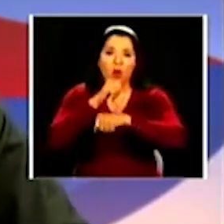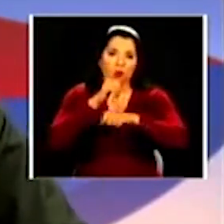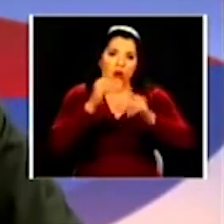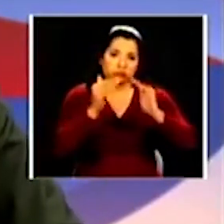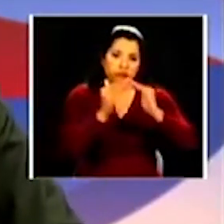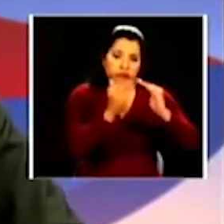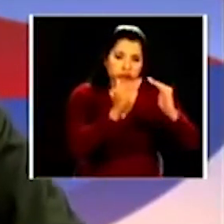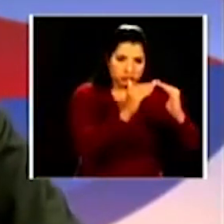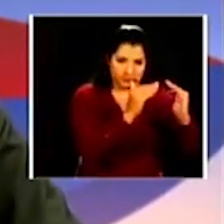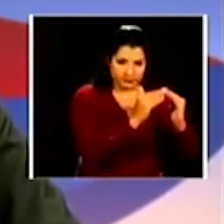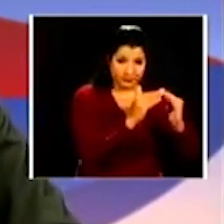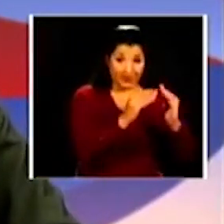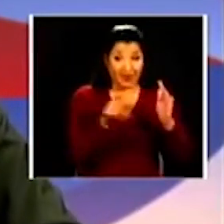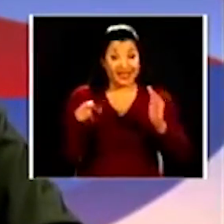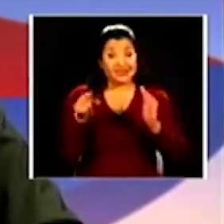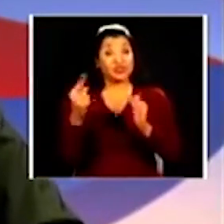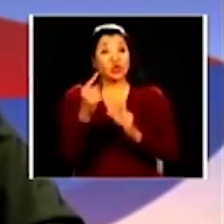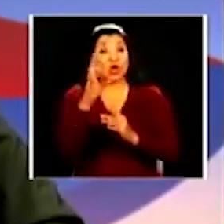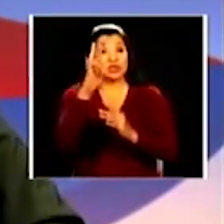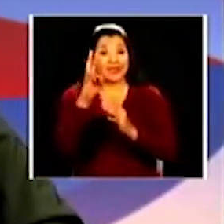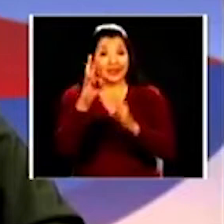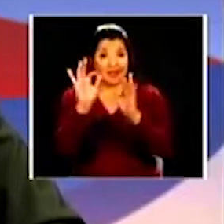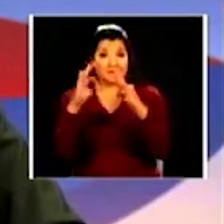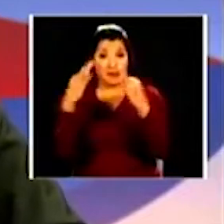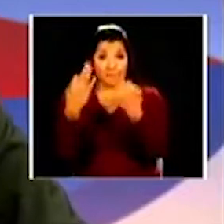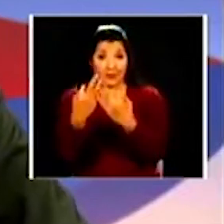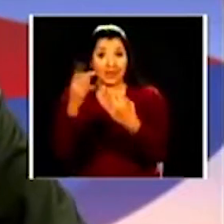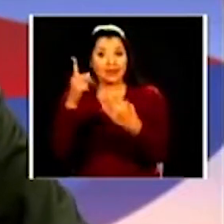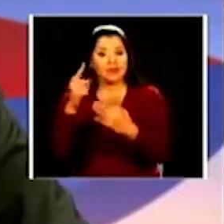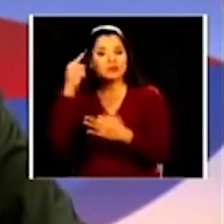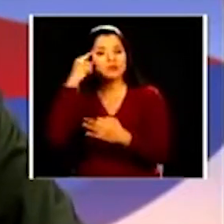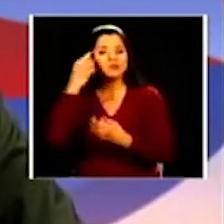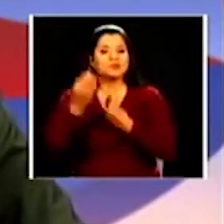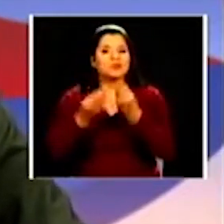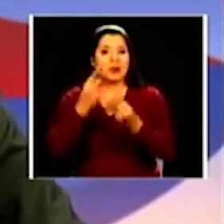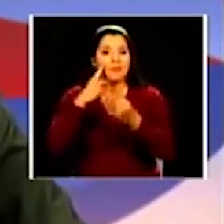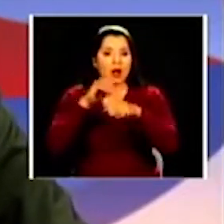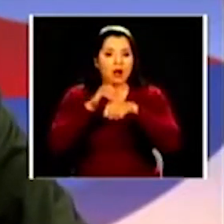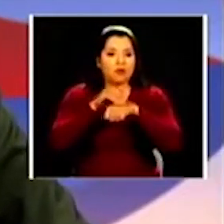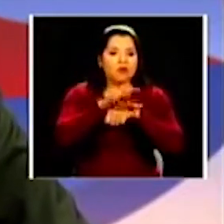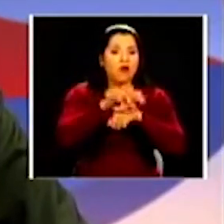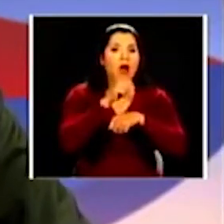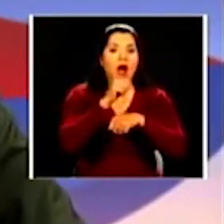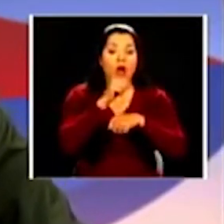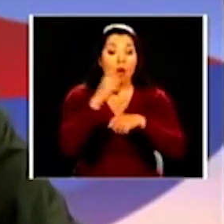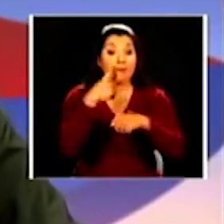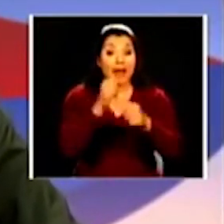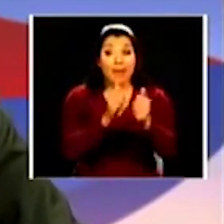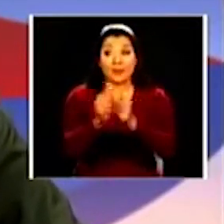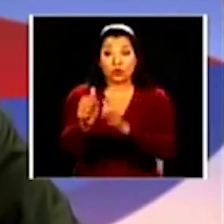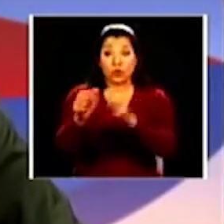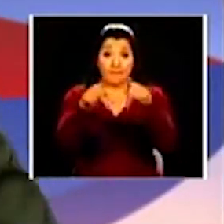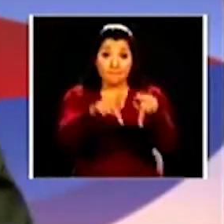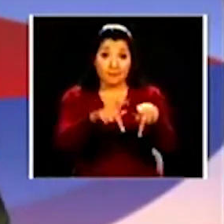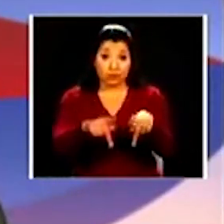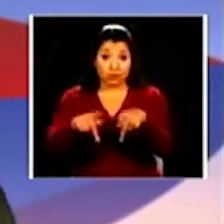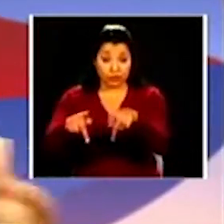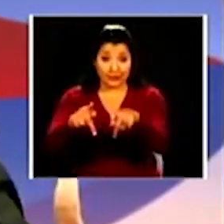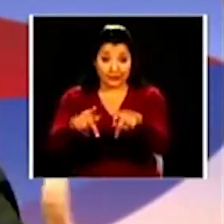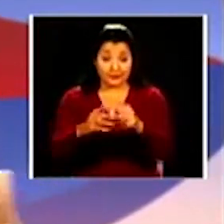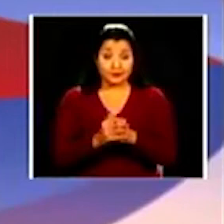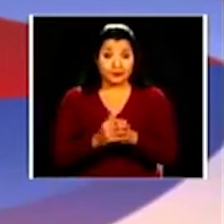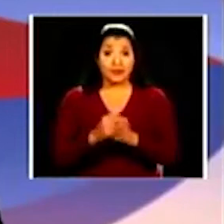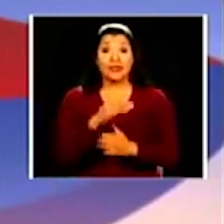mencioné, proveer de este preciado líquido a la mayor cantidad de familias posibles, con lo